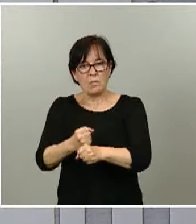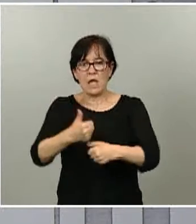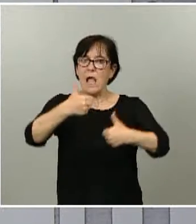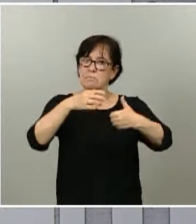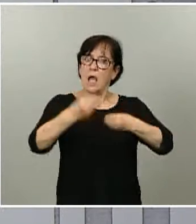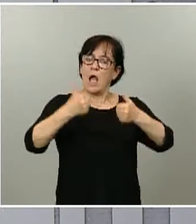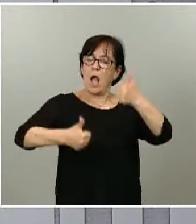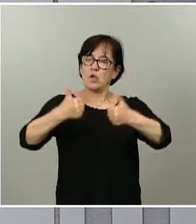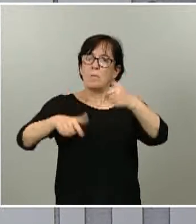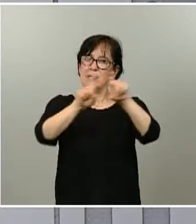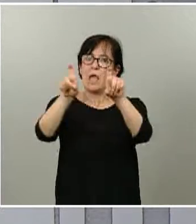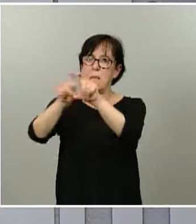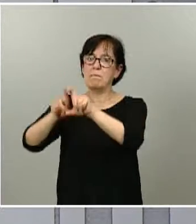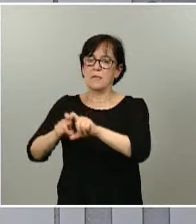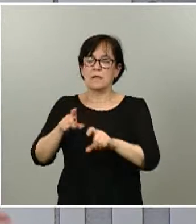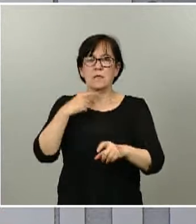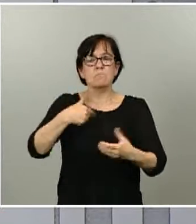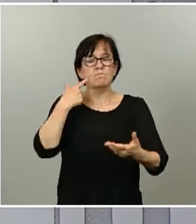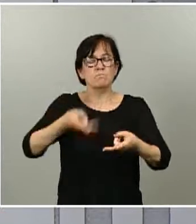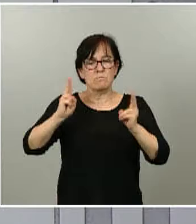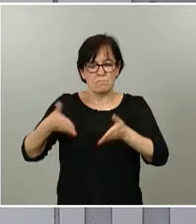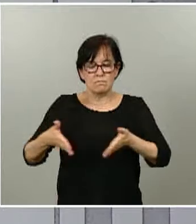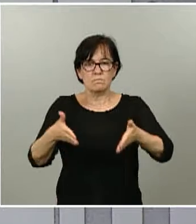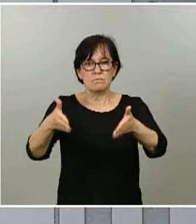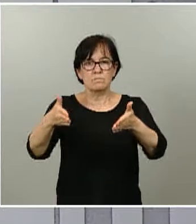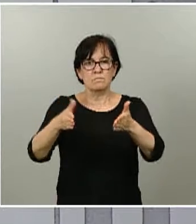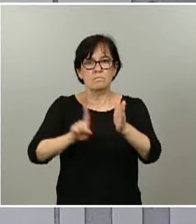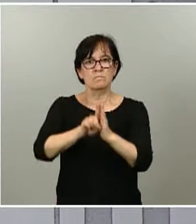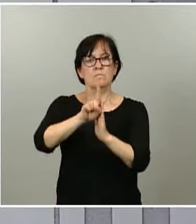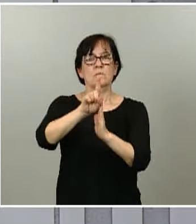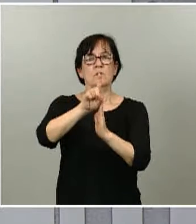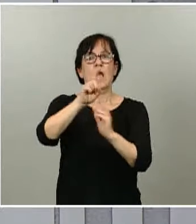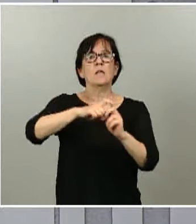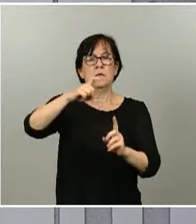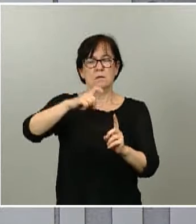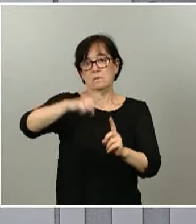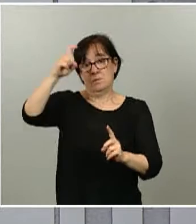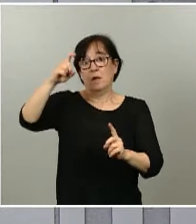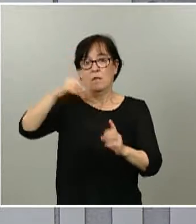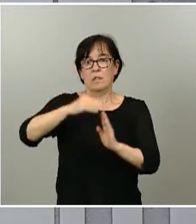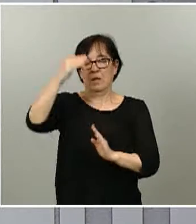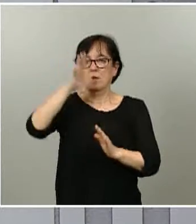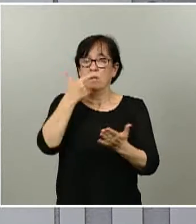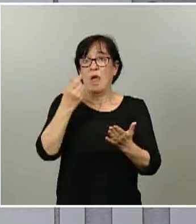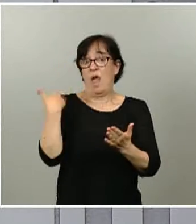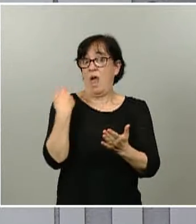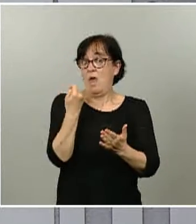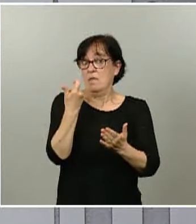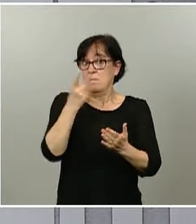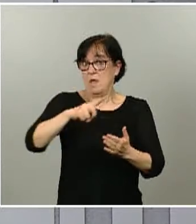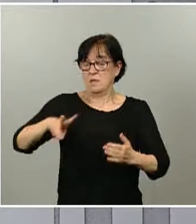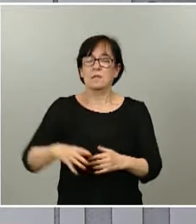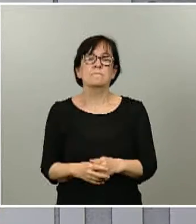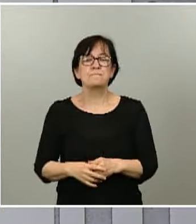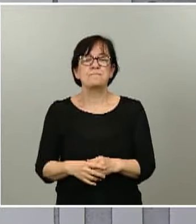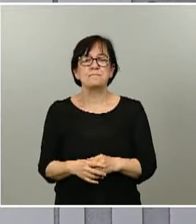empresas y que nos permita seguir por esa senda de crecimiento que teníamos hace apenas unos cuantos meses. Decirle igualmente que en